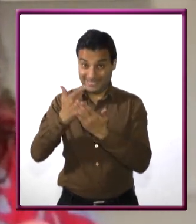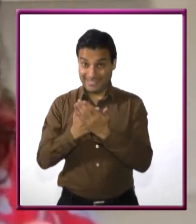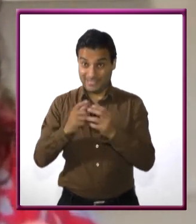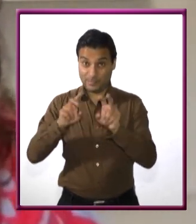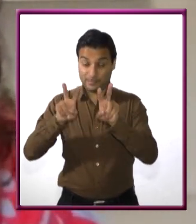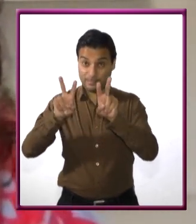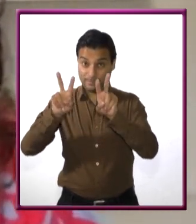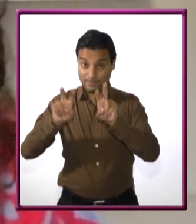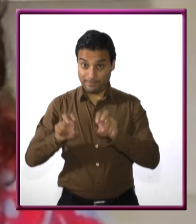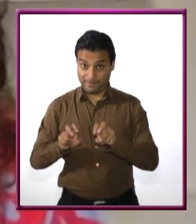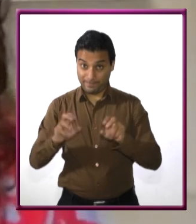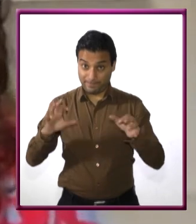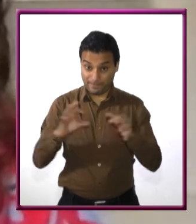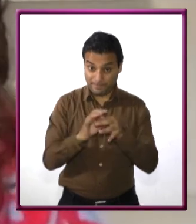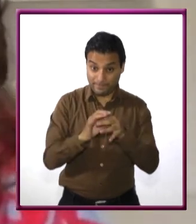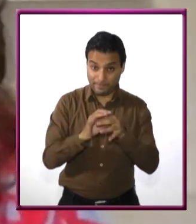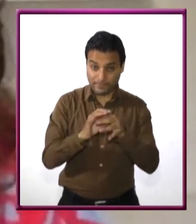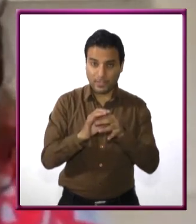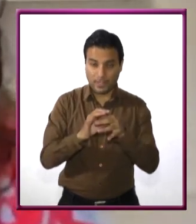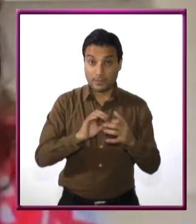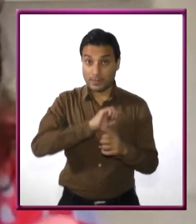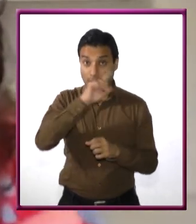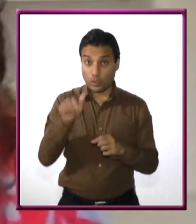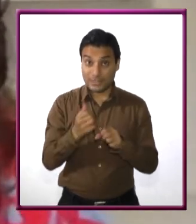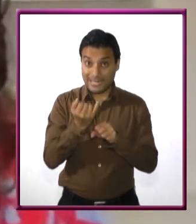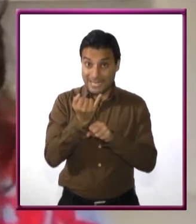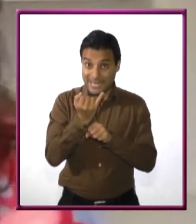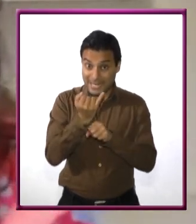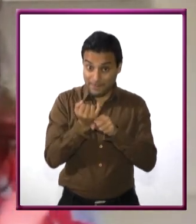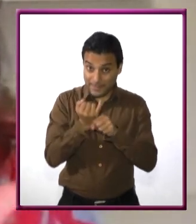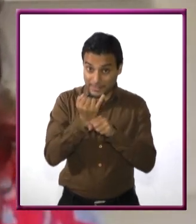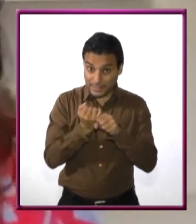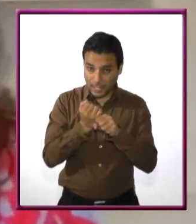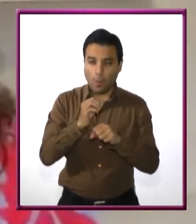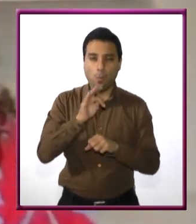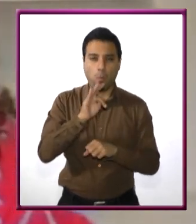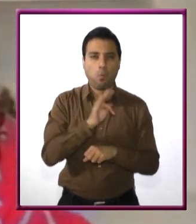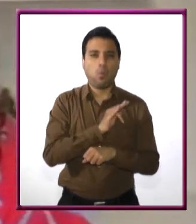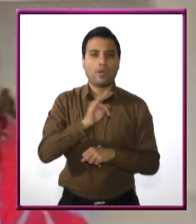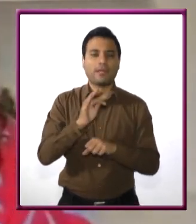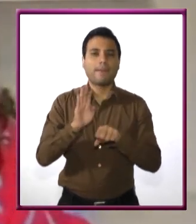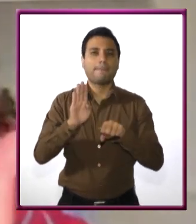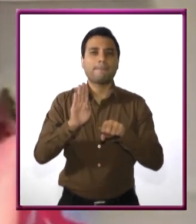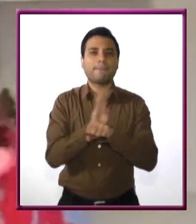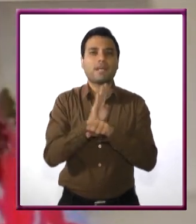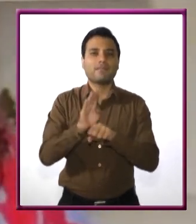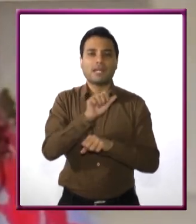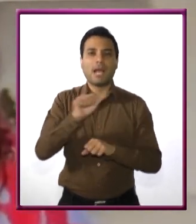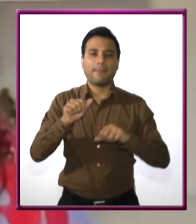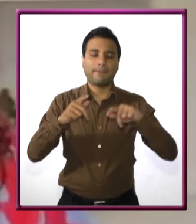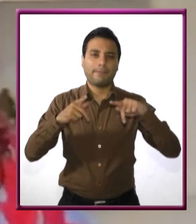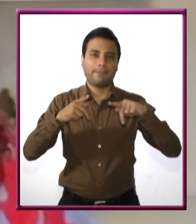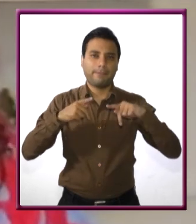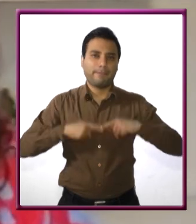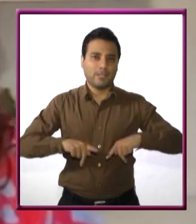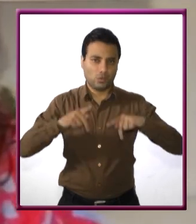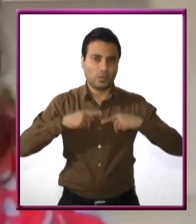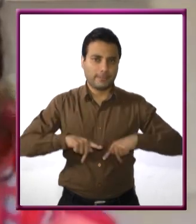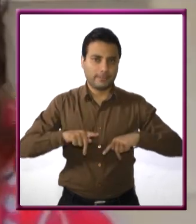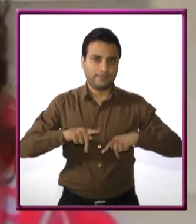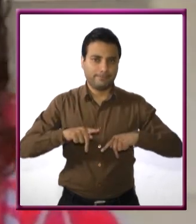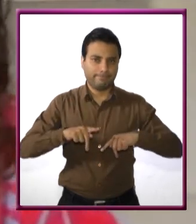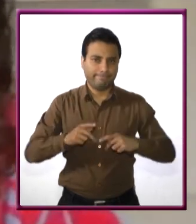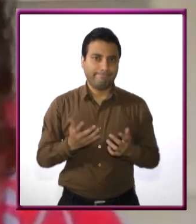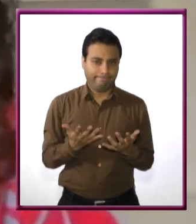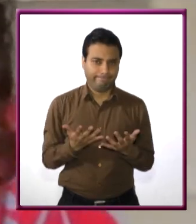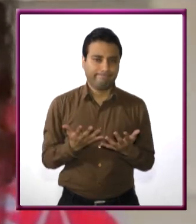que esta investigación tenga repercusiones benéficas o al menos se regresen los beneficios